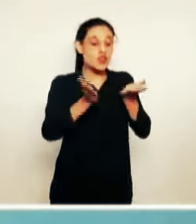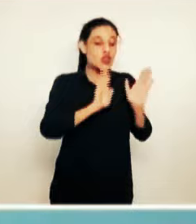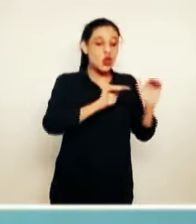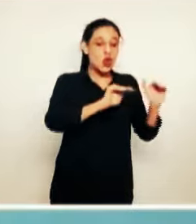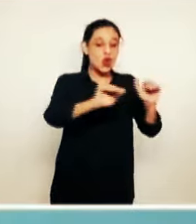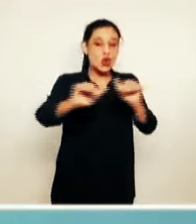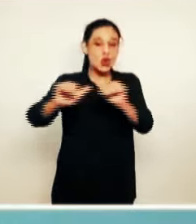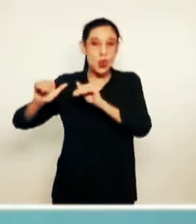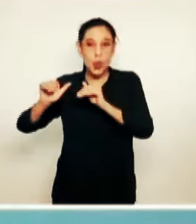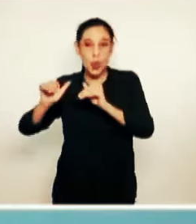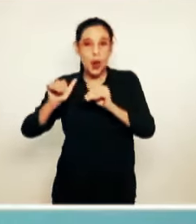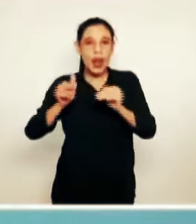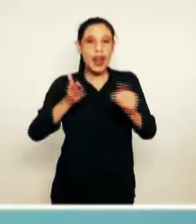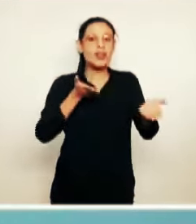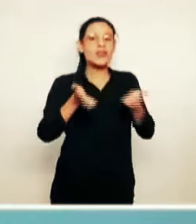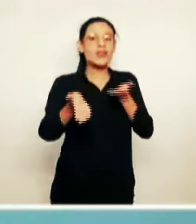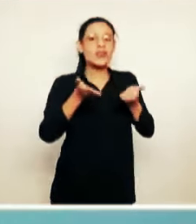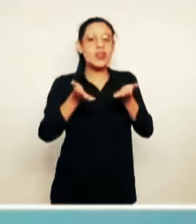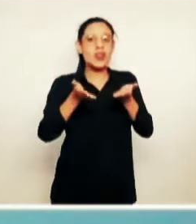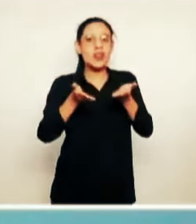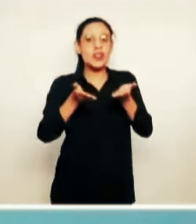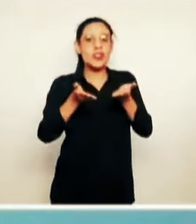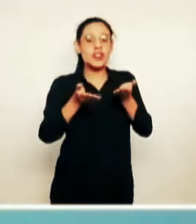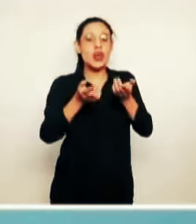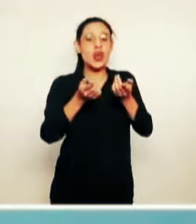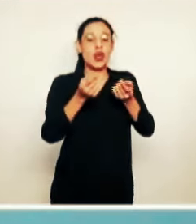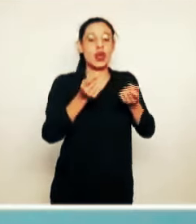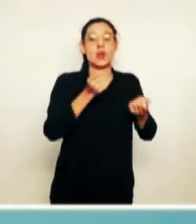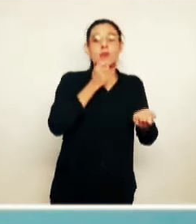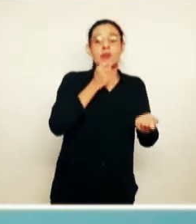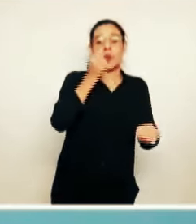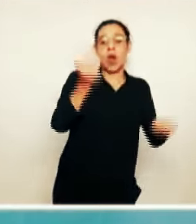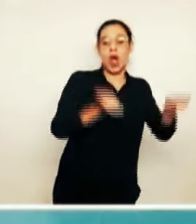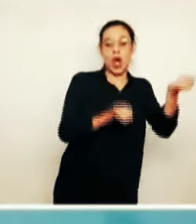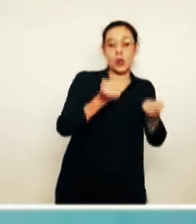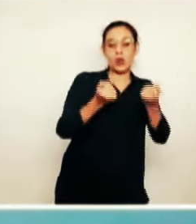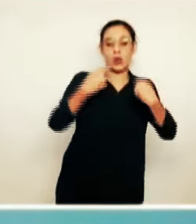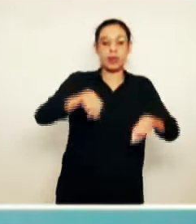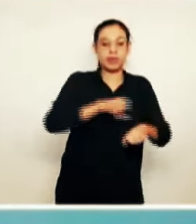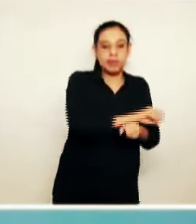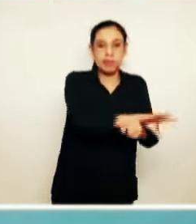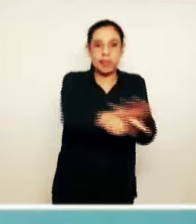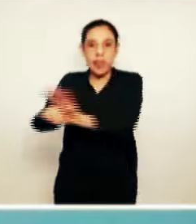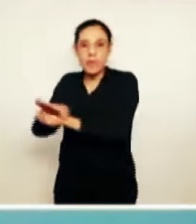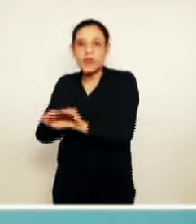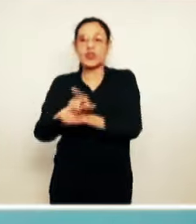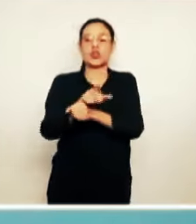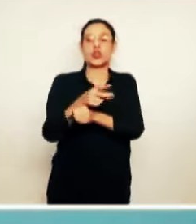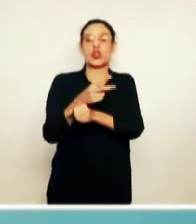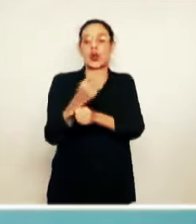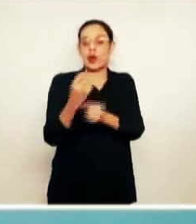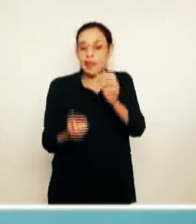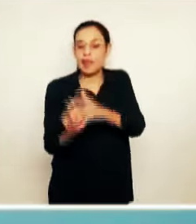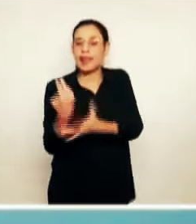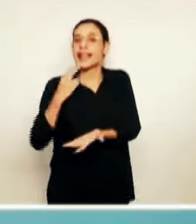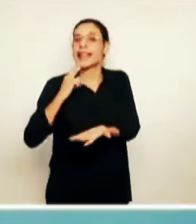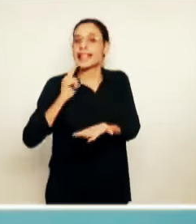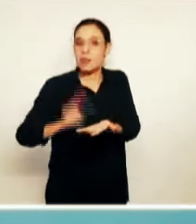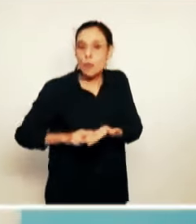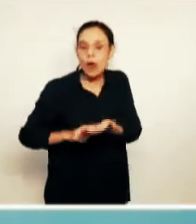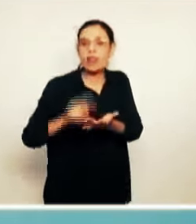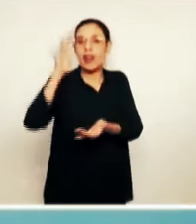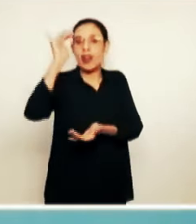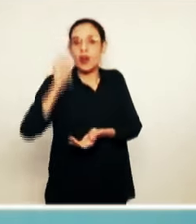está integrado prácticamente, que tiene monopolio natural, como es transporte y distribución, y prácticamente también la generación, porque son 7, 8